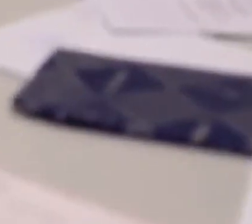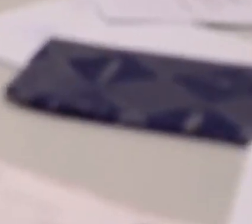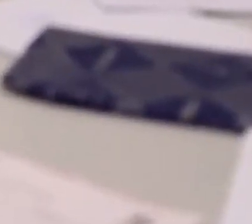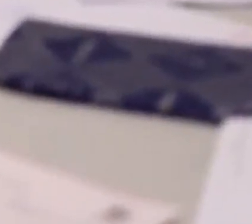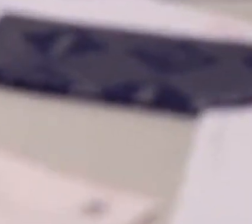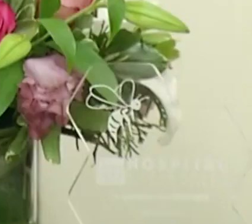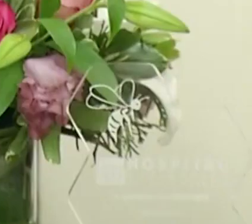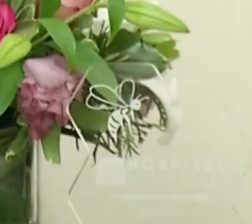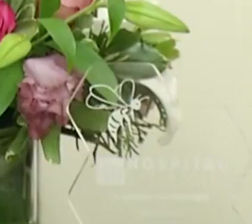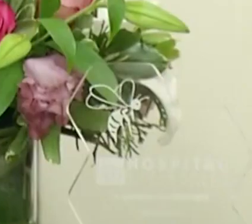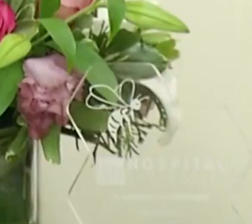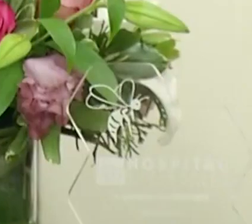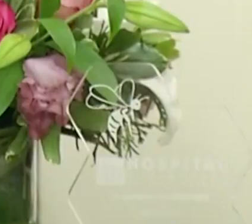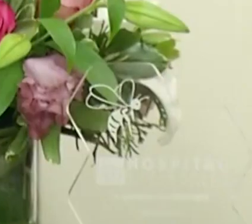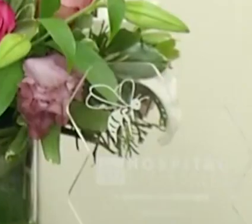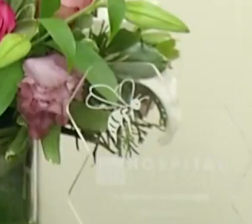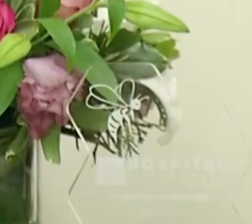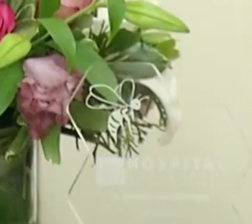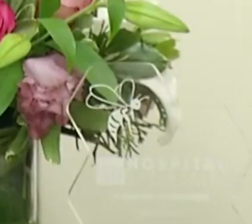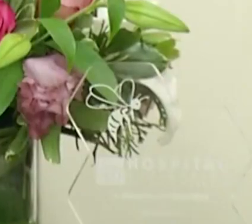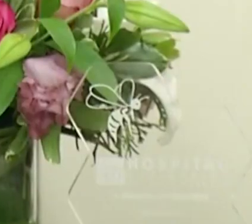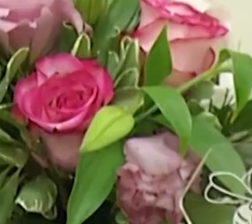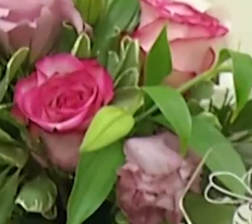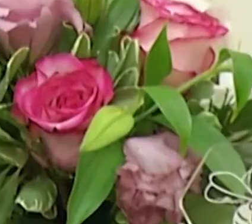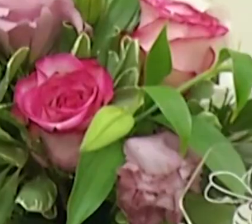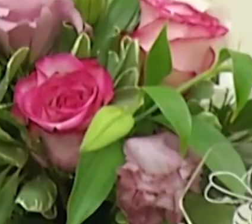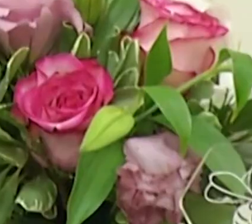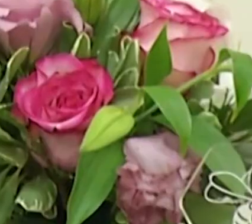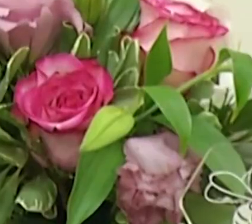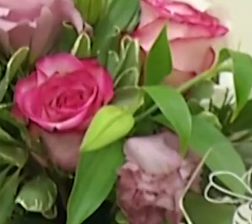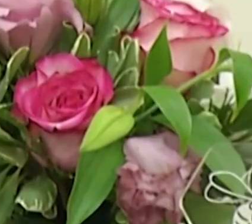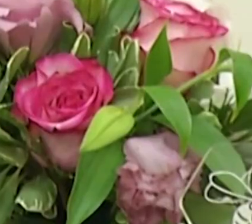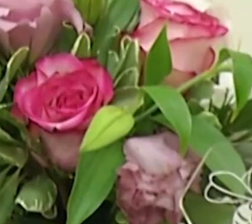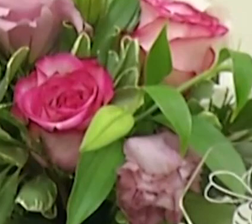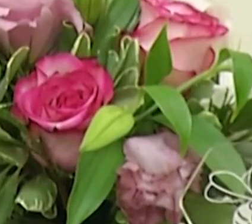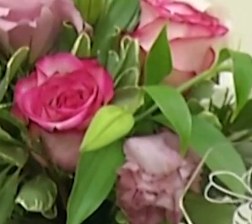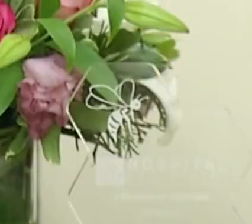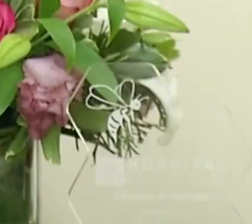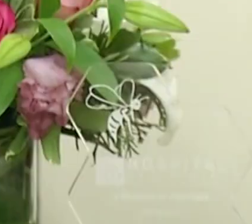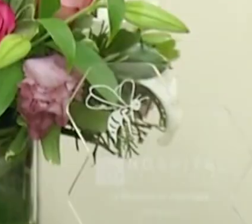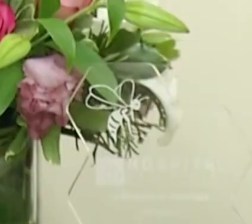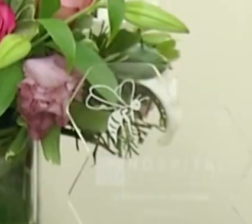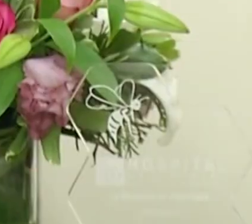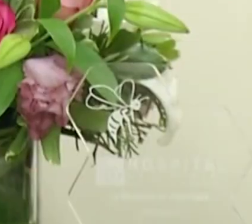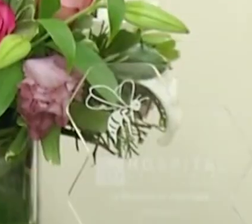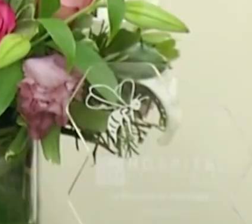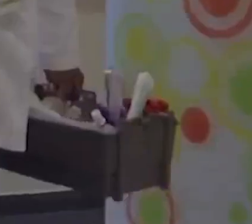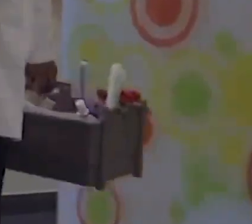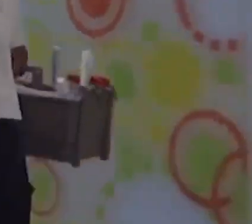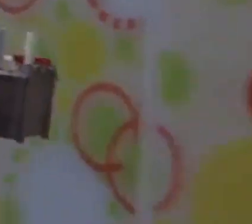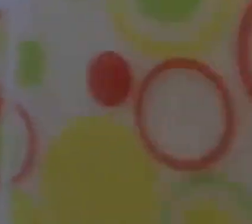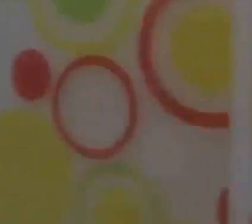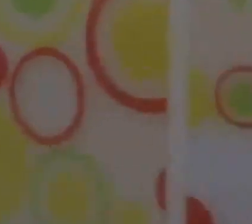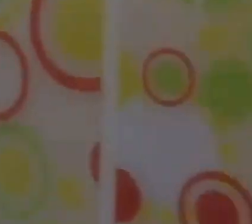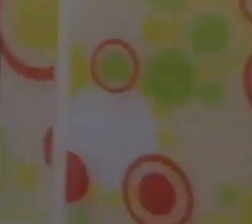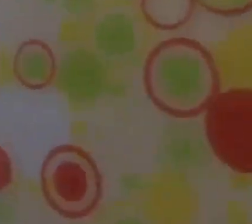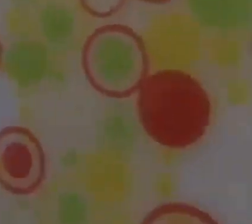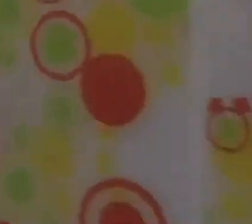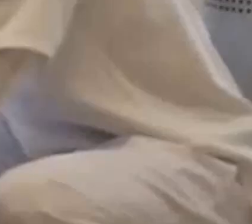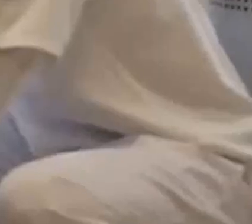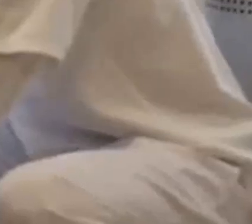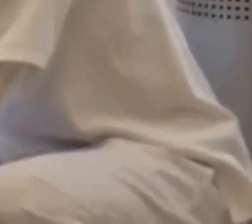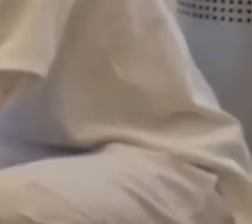garantizado todas las herramientas para que el personal de salud pueda desempeñar una labor de forma adecuada.